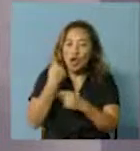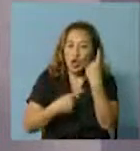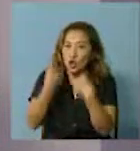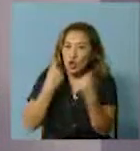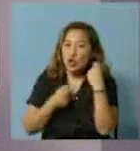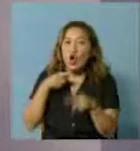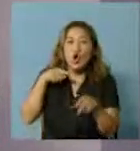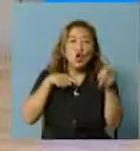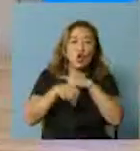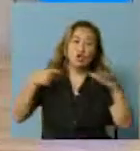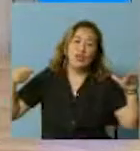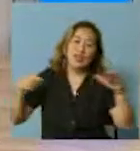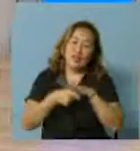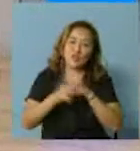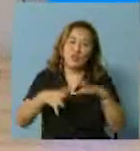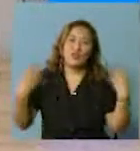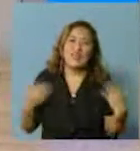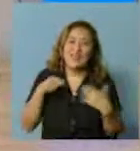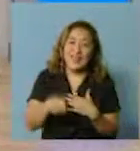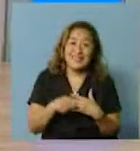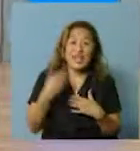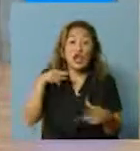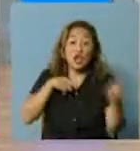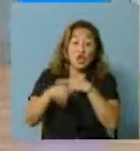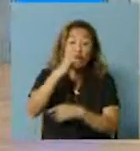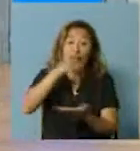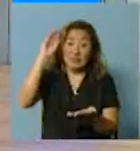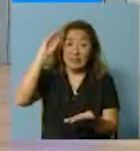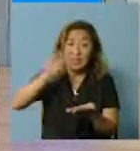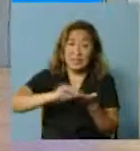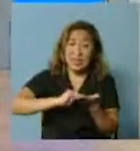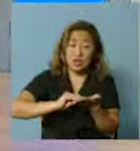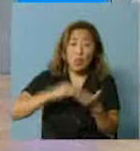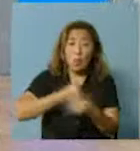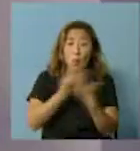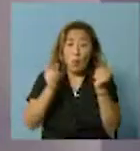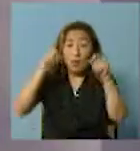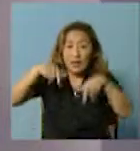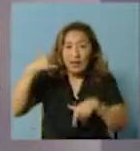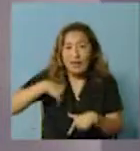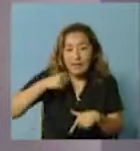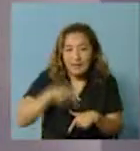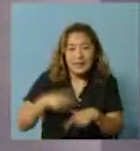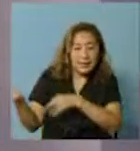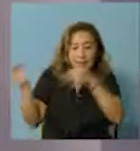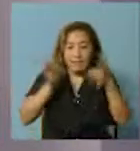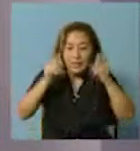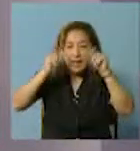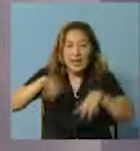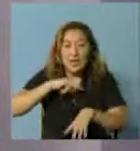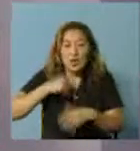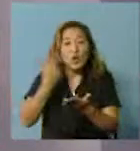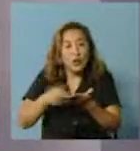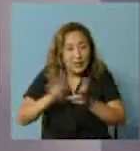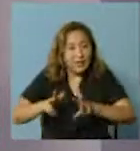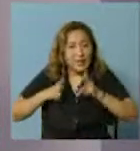persecución de los delitos contra la administración pública que hay en el país y que vengan a jujuy y vuelvo a repetir